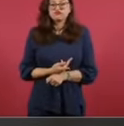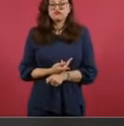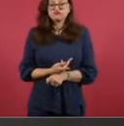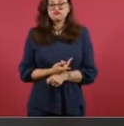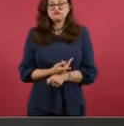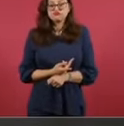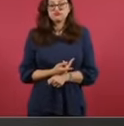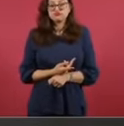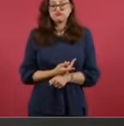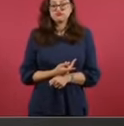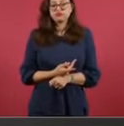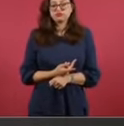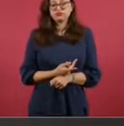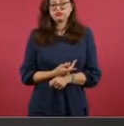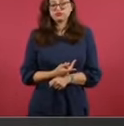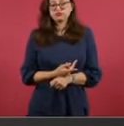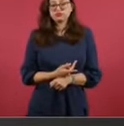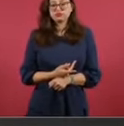decidieron,